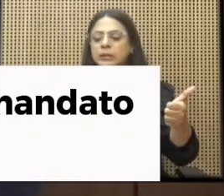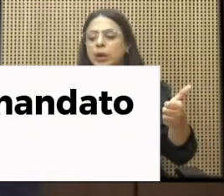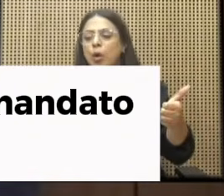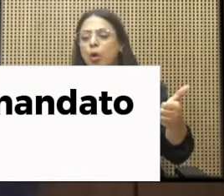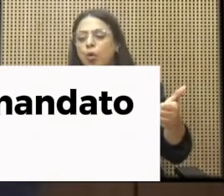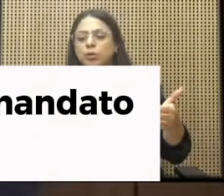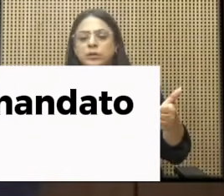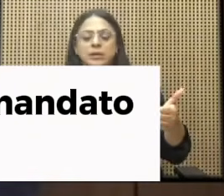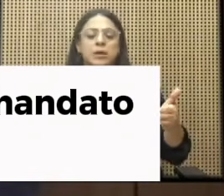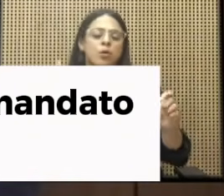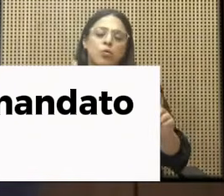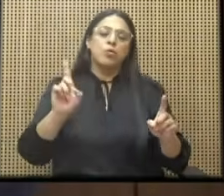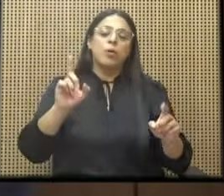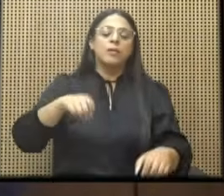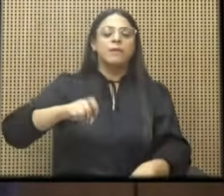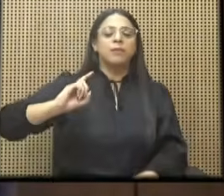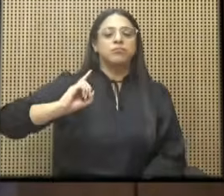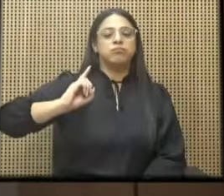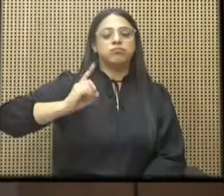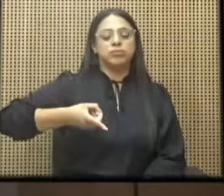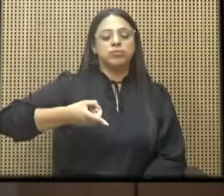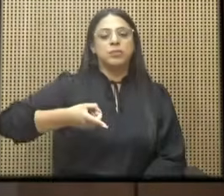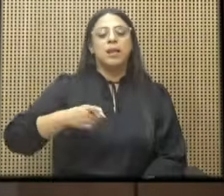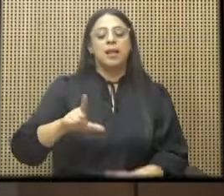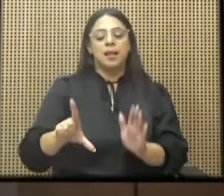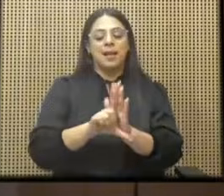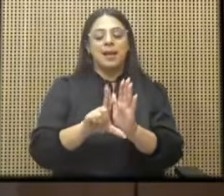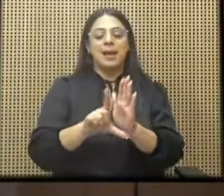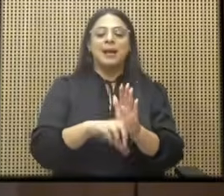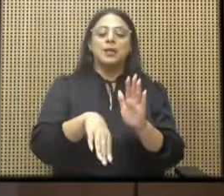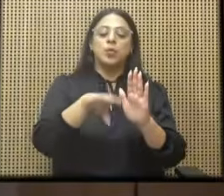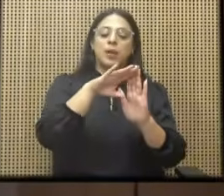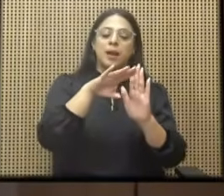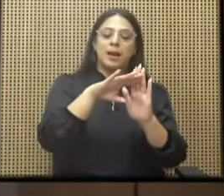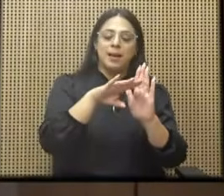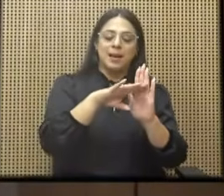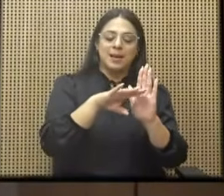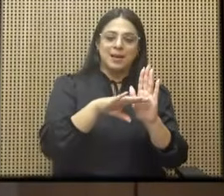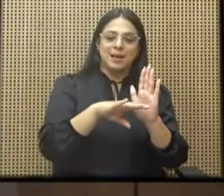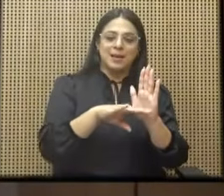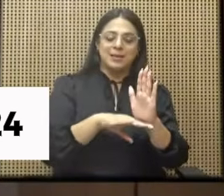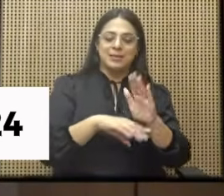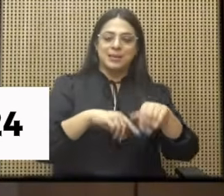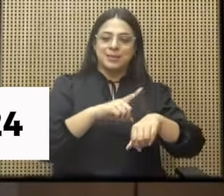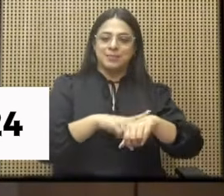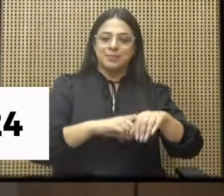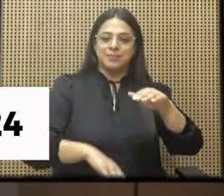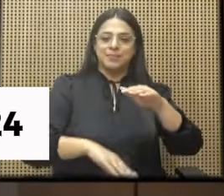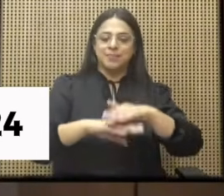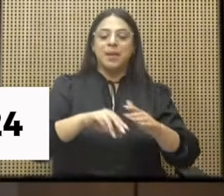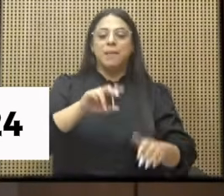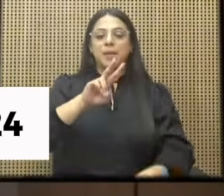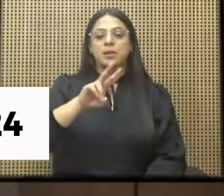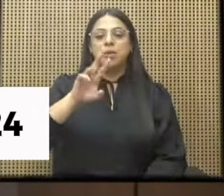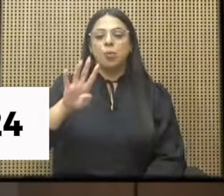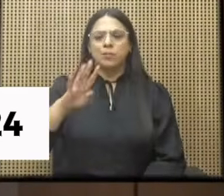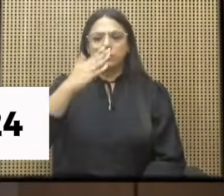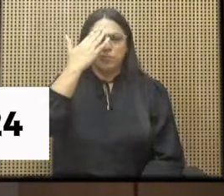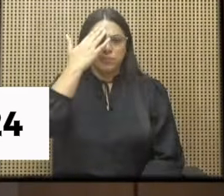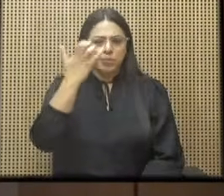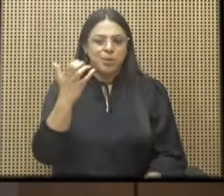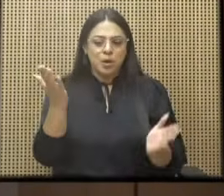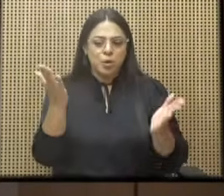los candidatos por mandato legal de una lista de 24. ¿Y por qué no tenemos una lista